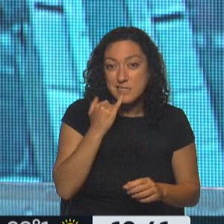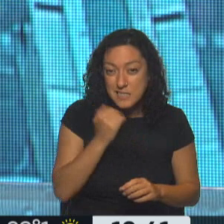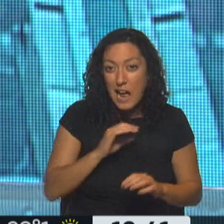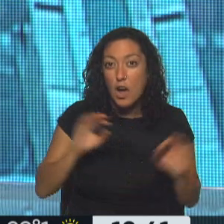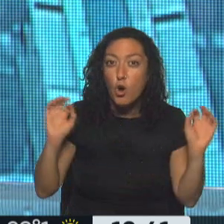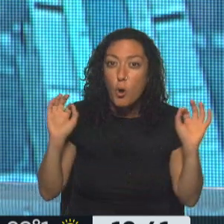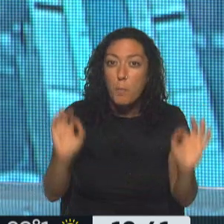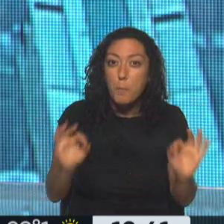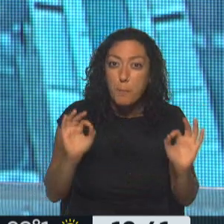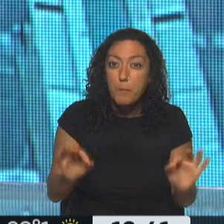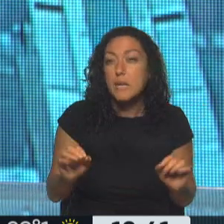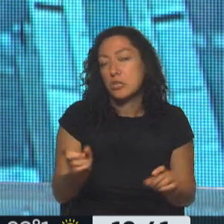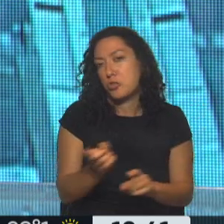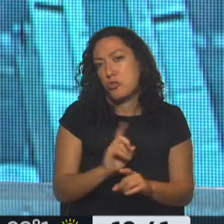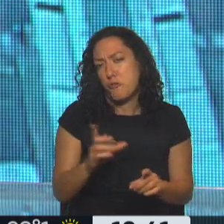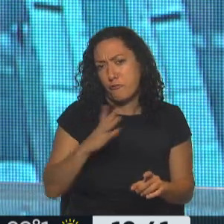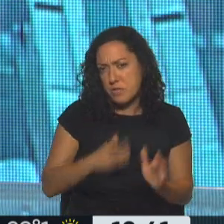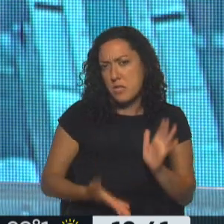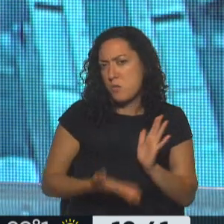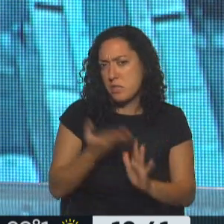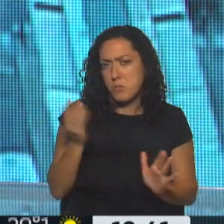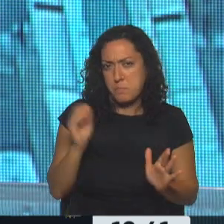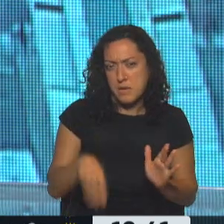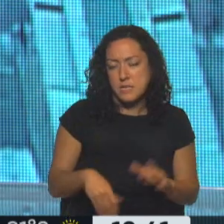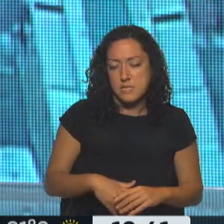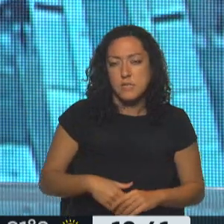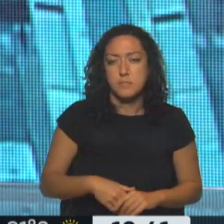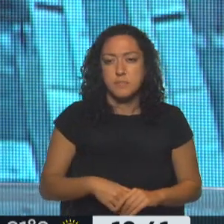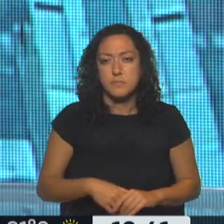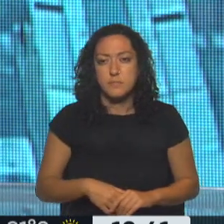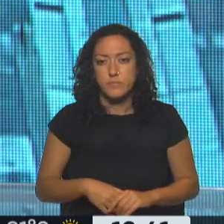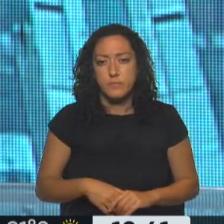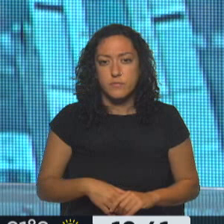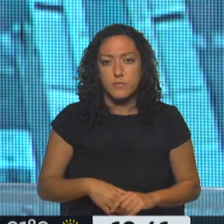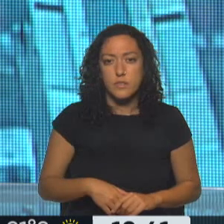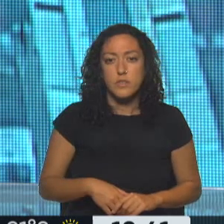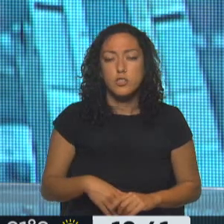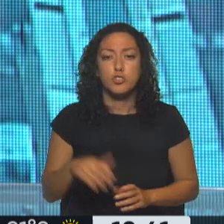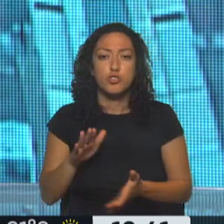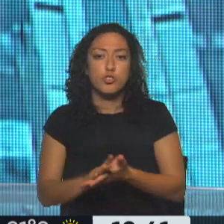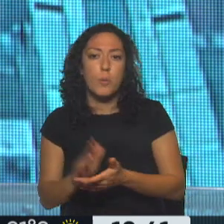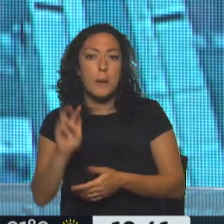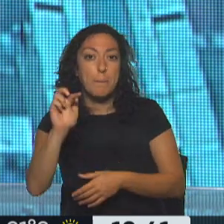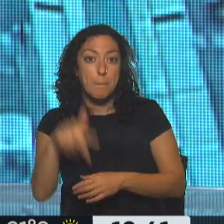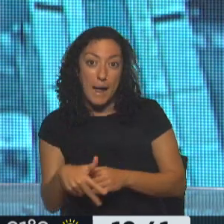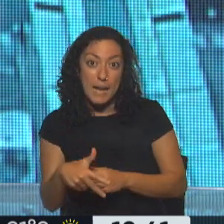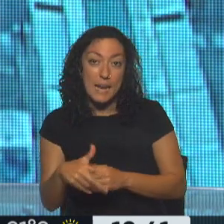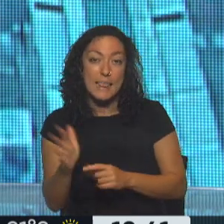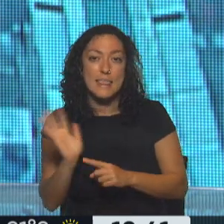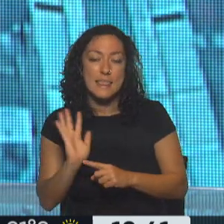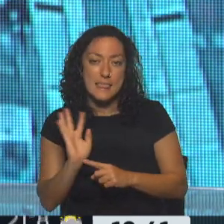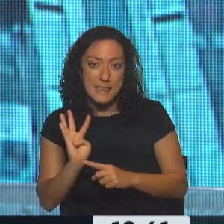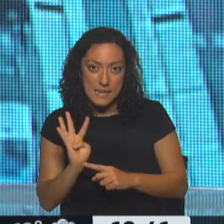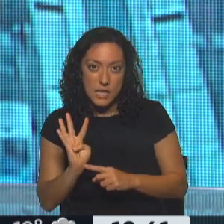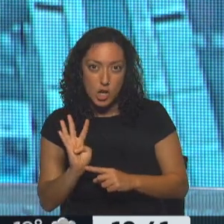del aumento de la Hacienda decir todavía podría haber aumentos mayores en el tema de la carne el tema del pan es un problema del trigo es